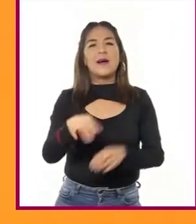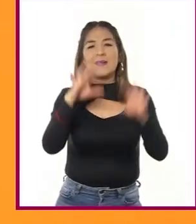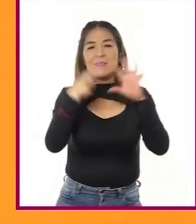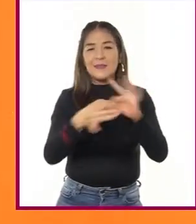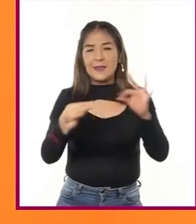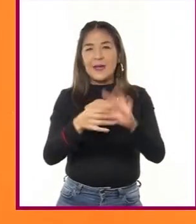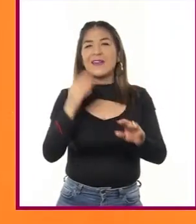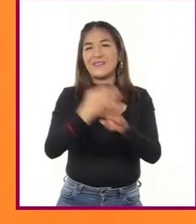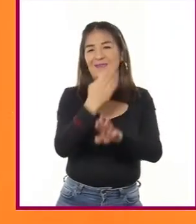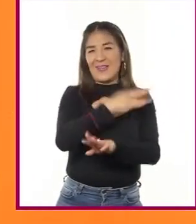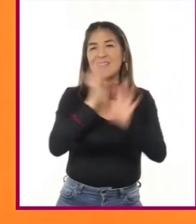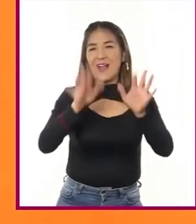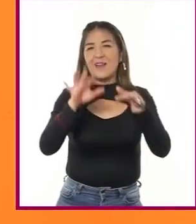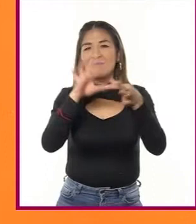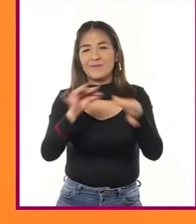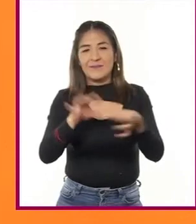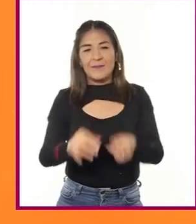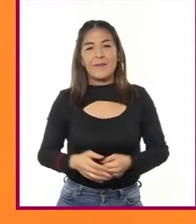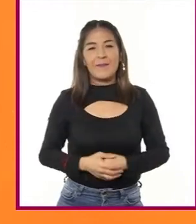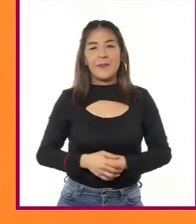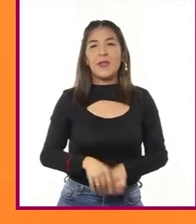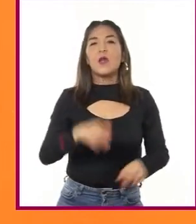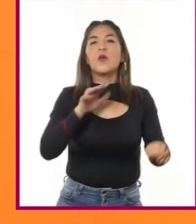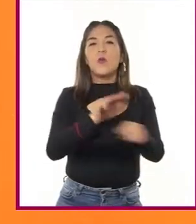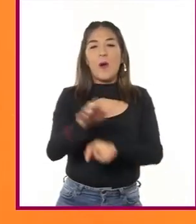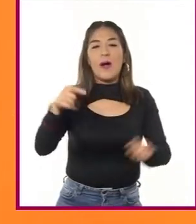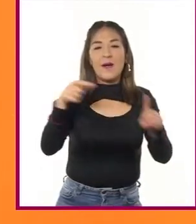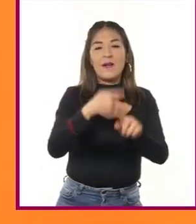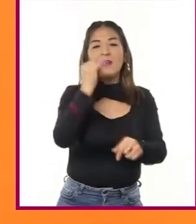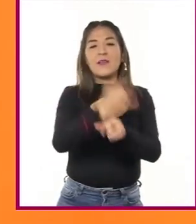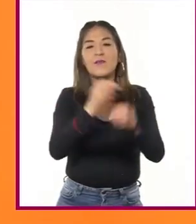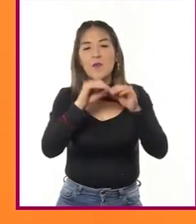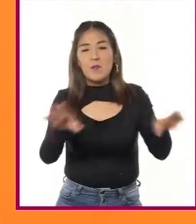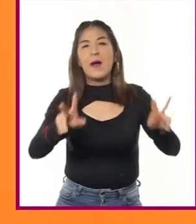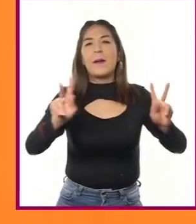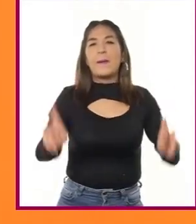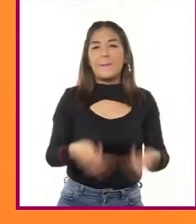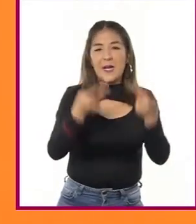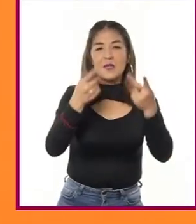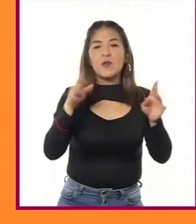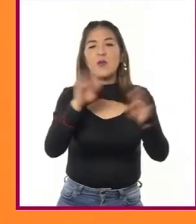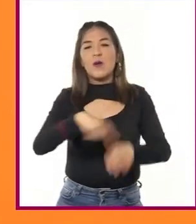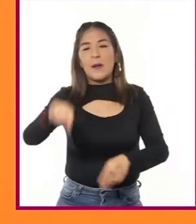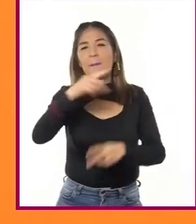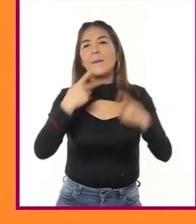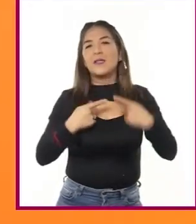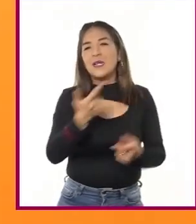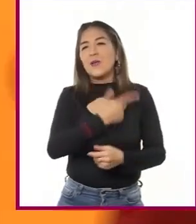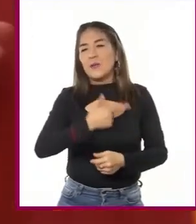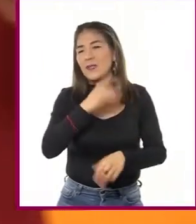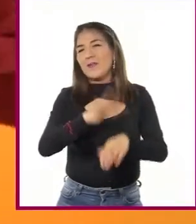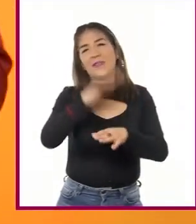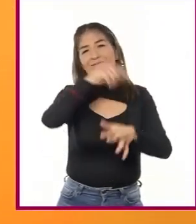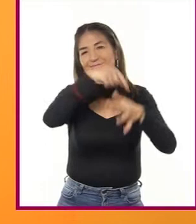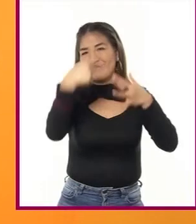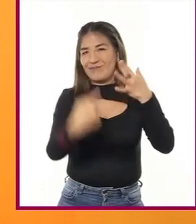anteriormente. La intención que tiene, informar, vender, entretener, etc. La información que